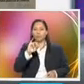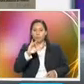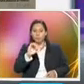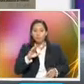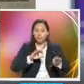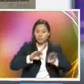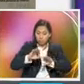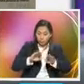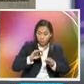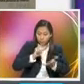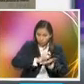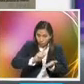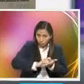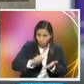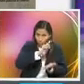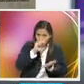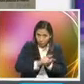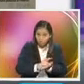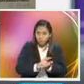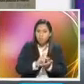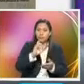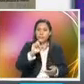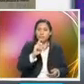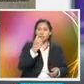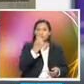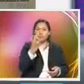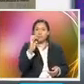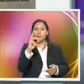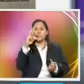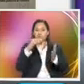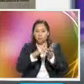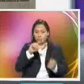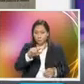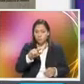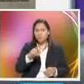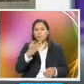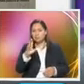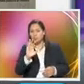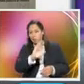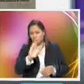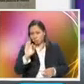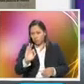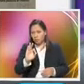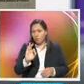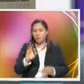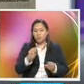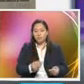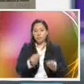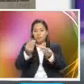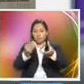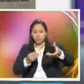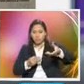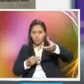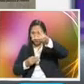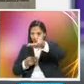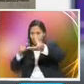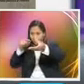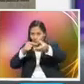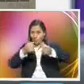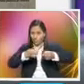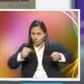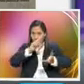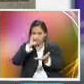a terminar sus trabajos el 31 de enero de 2017. Ellos tienen que entregar a más tardar esa fecha ya el producto, la Constitución